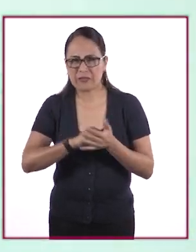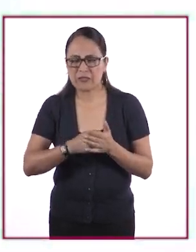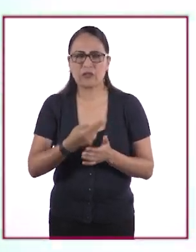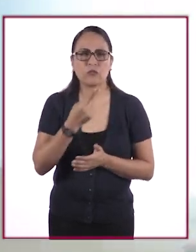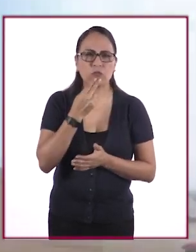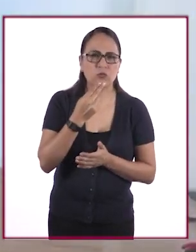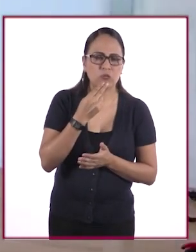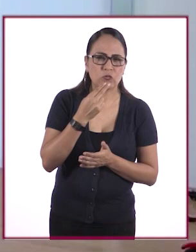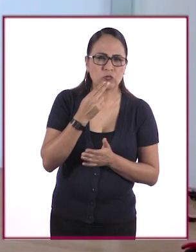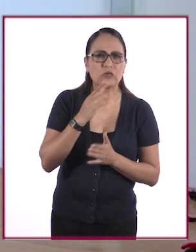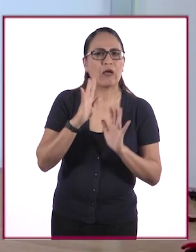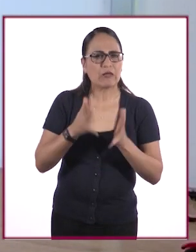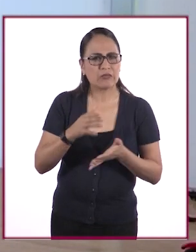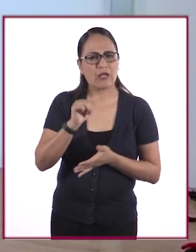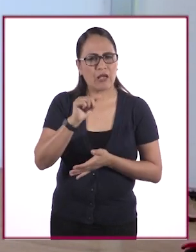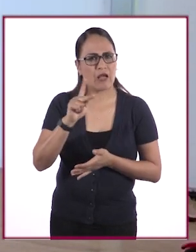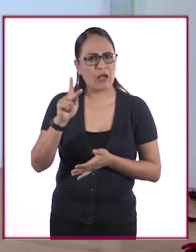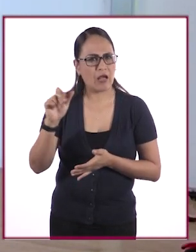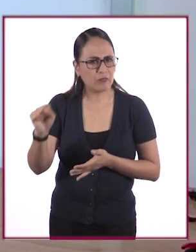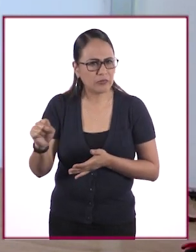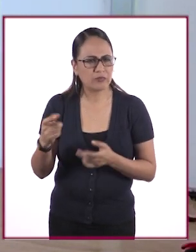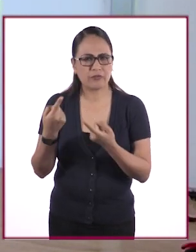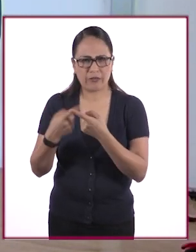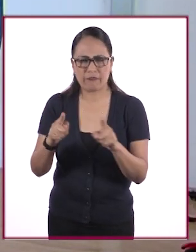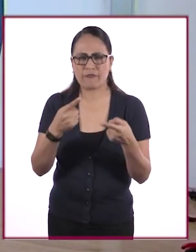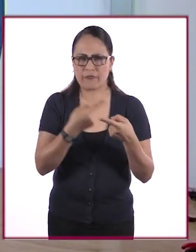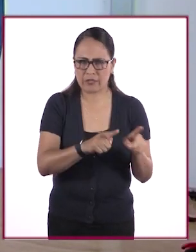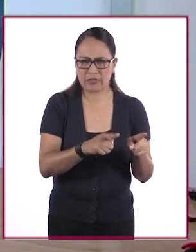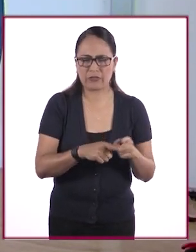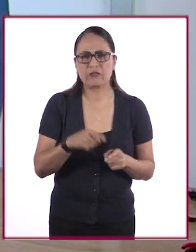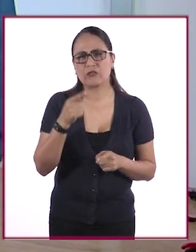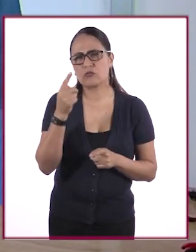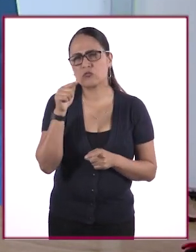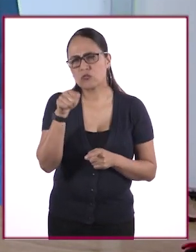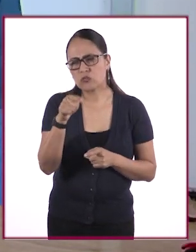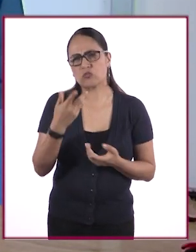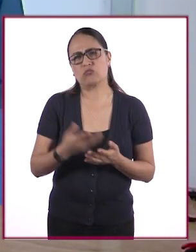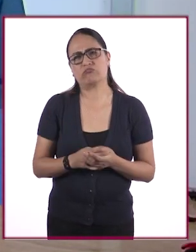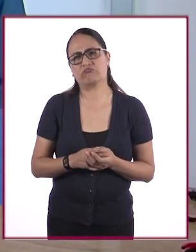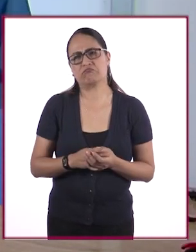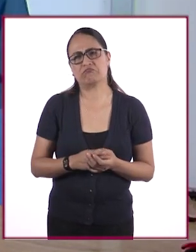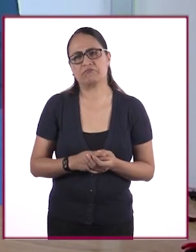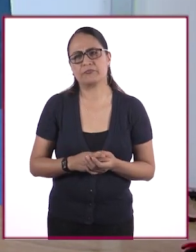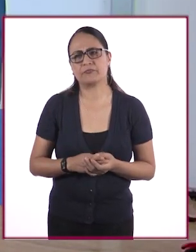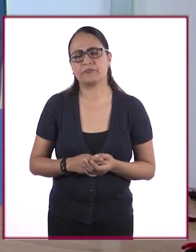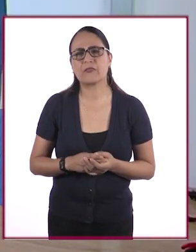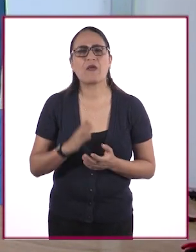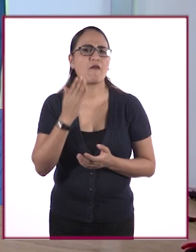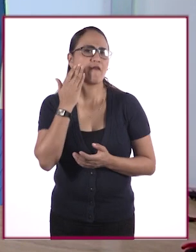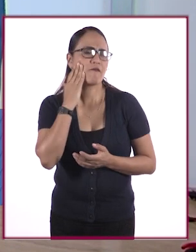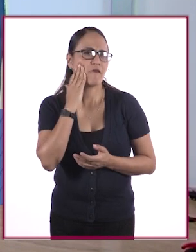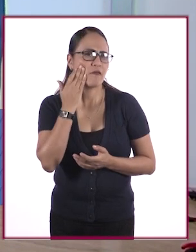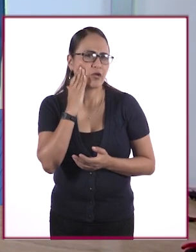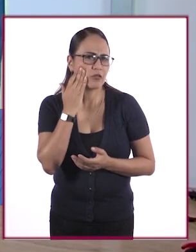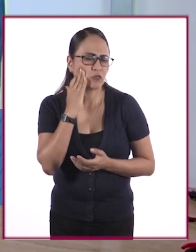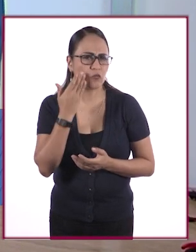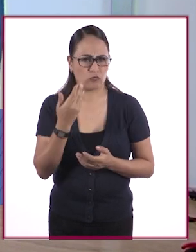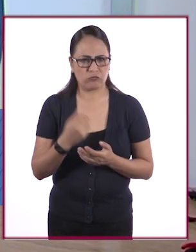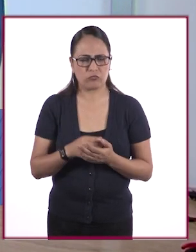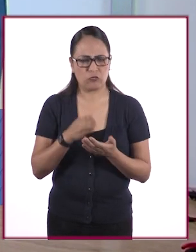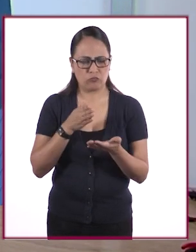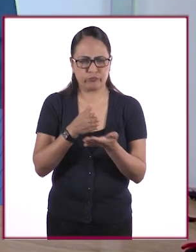muchas aplicaciones. Cada vez que tú entras a una página, a tu Facebook,